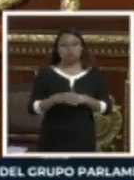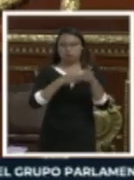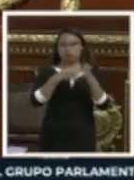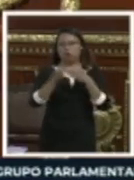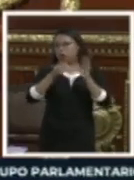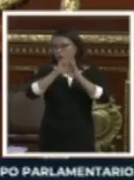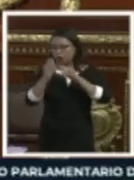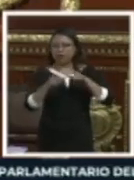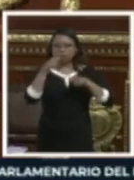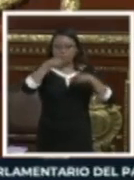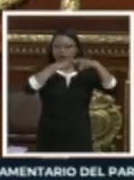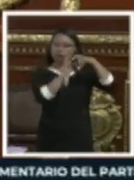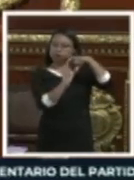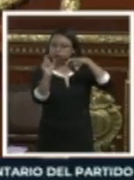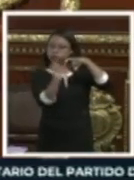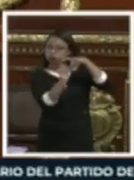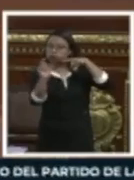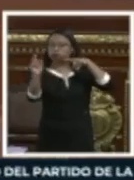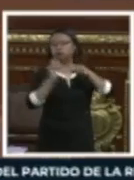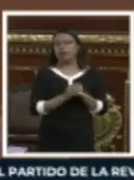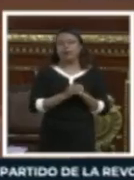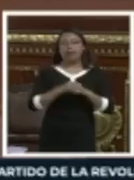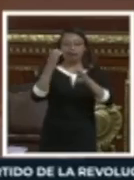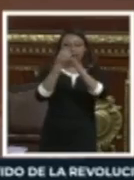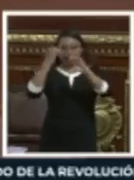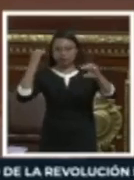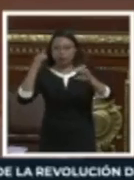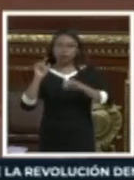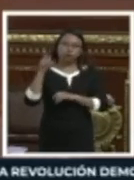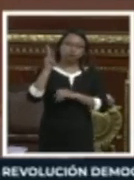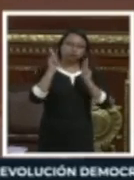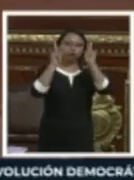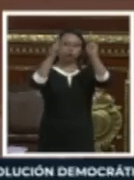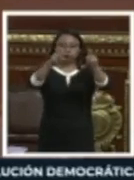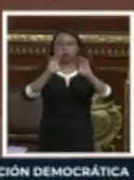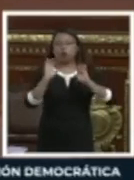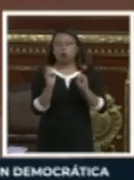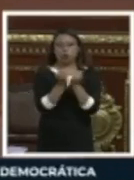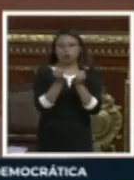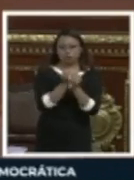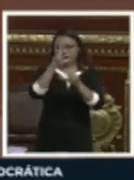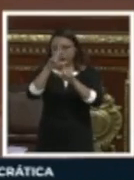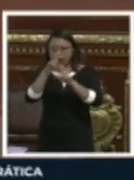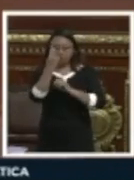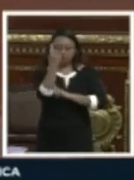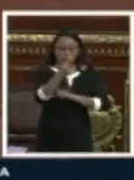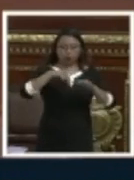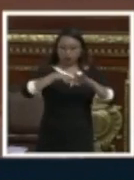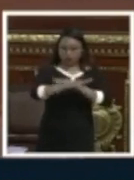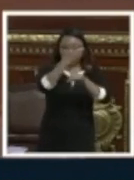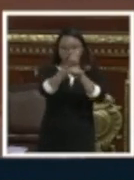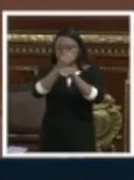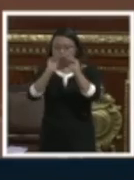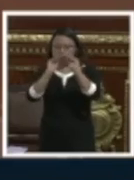el cablebús, el trolebús elevado o la inversión para renovar la línea 1 del metro y la renovación integral del centro de